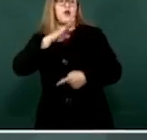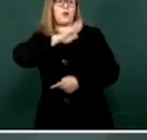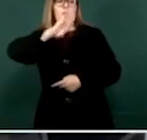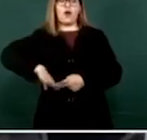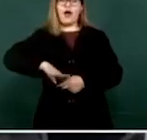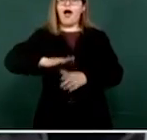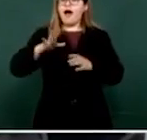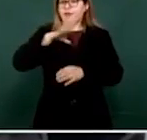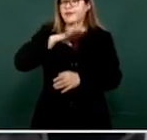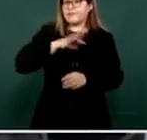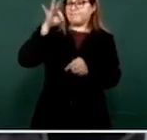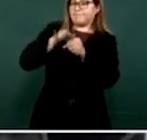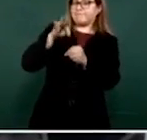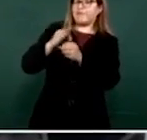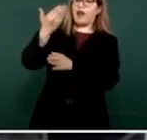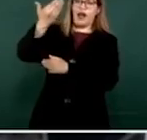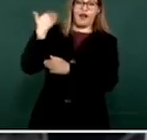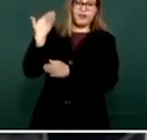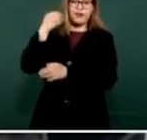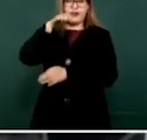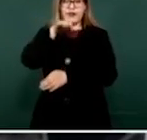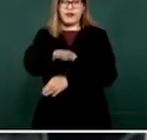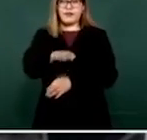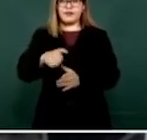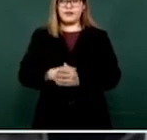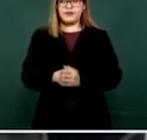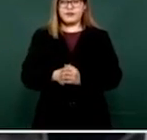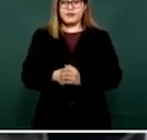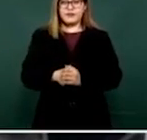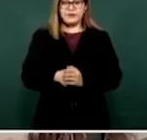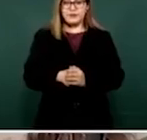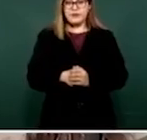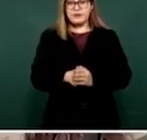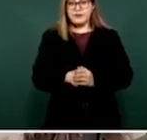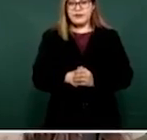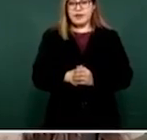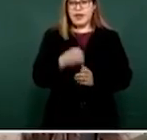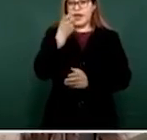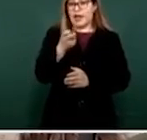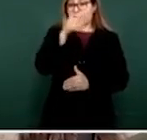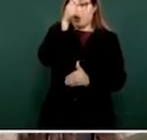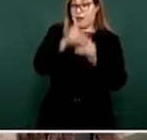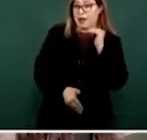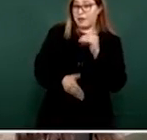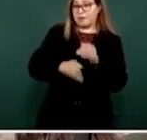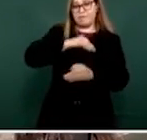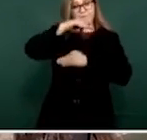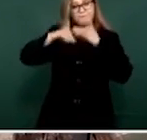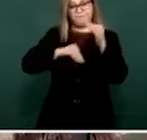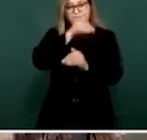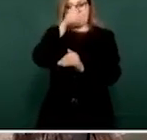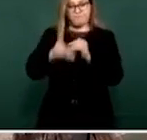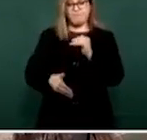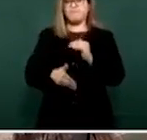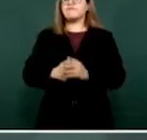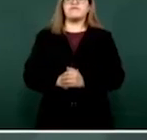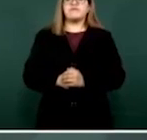antes, que eso se termine por completo.